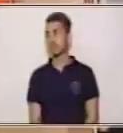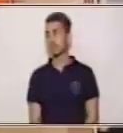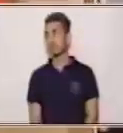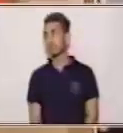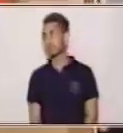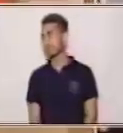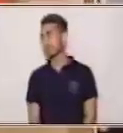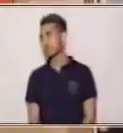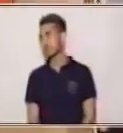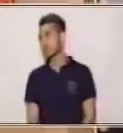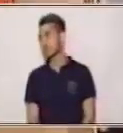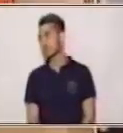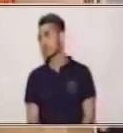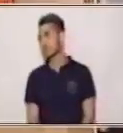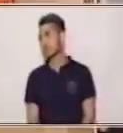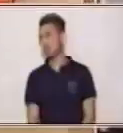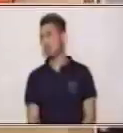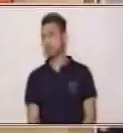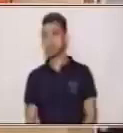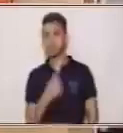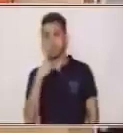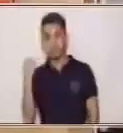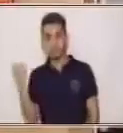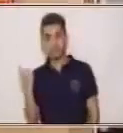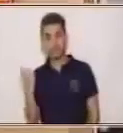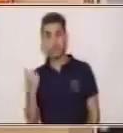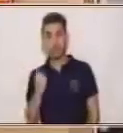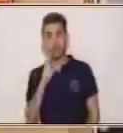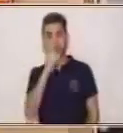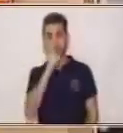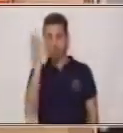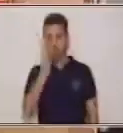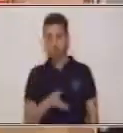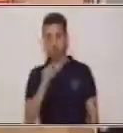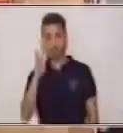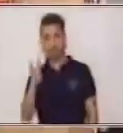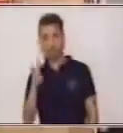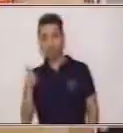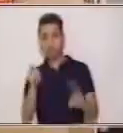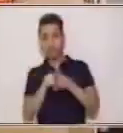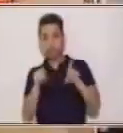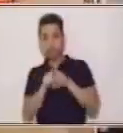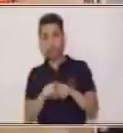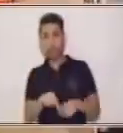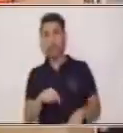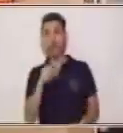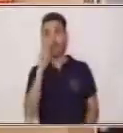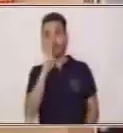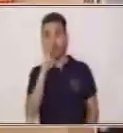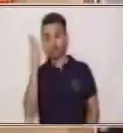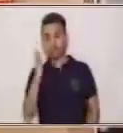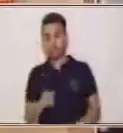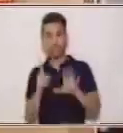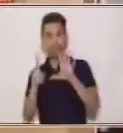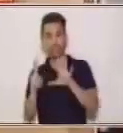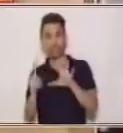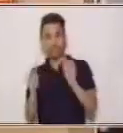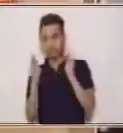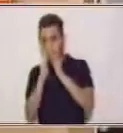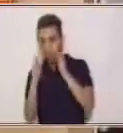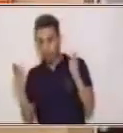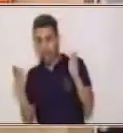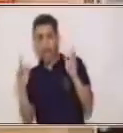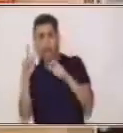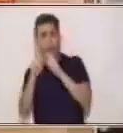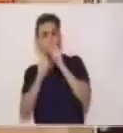Un tercio es igual a 2/6, ¿sí? Miran. Mide exactamente lo